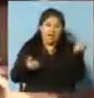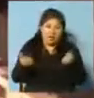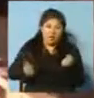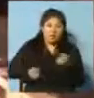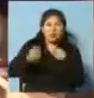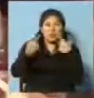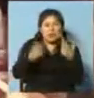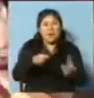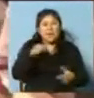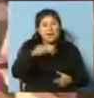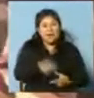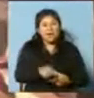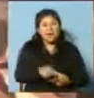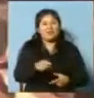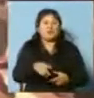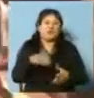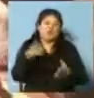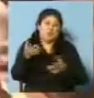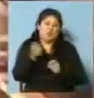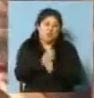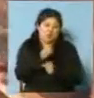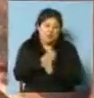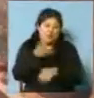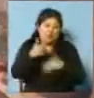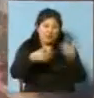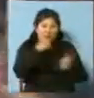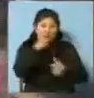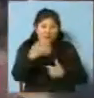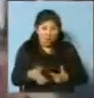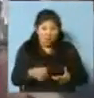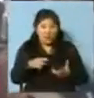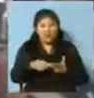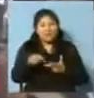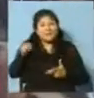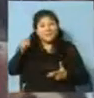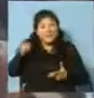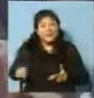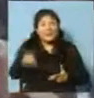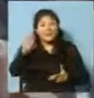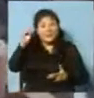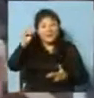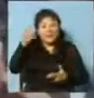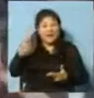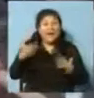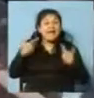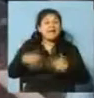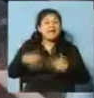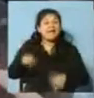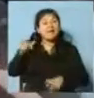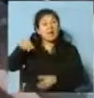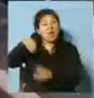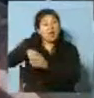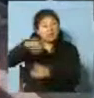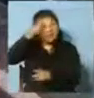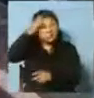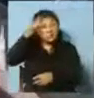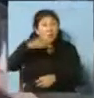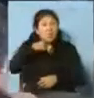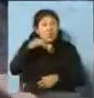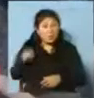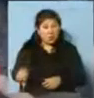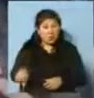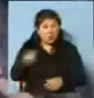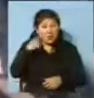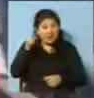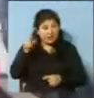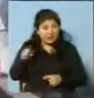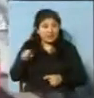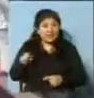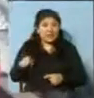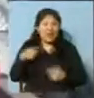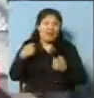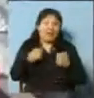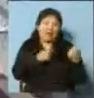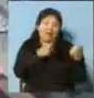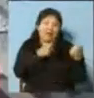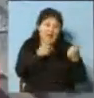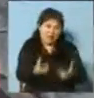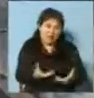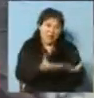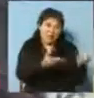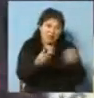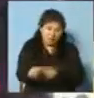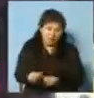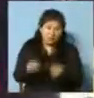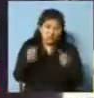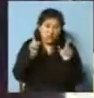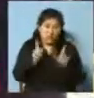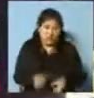¿no es cierto?, un trabajo que vienen haciendo y que es con este recurso natural que tenemos, que es nuestra vicuña, ¿no es cierto?, un recurso adicional